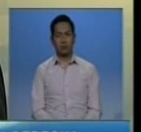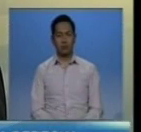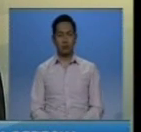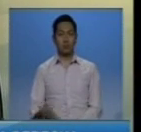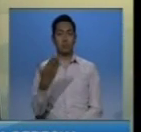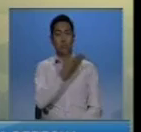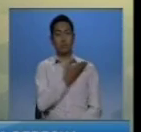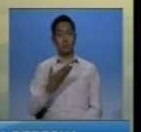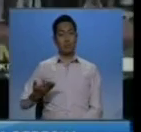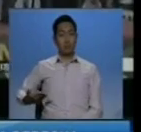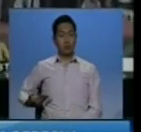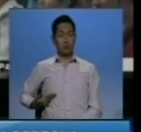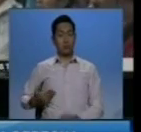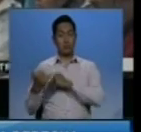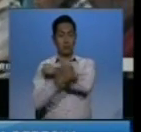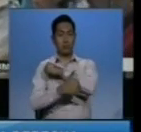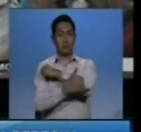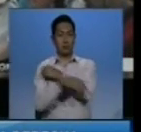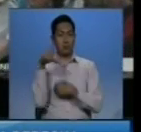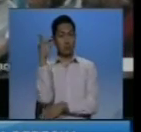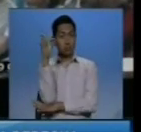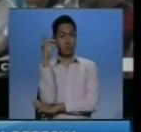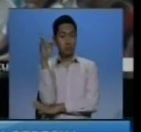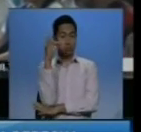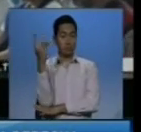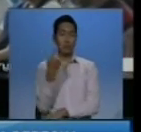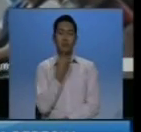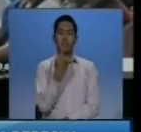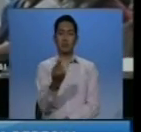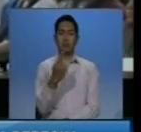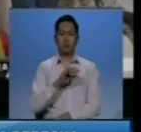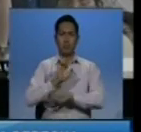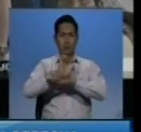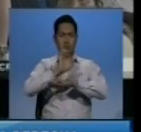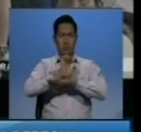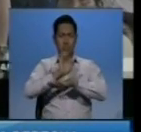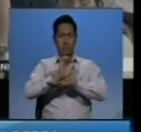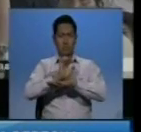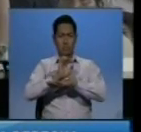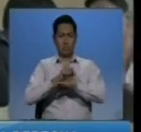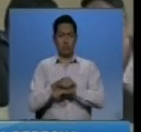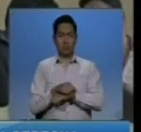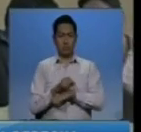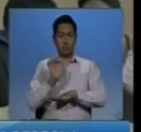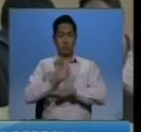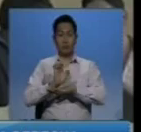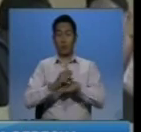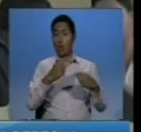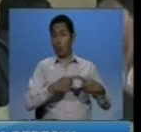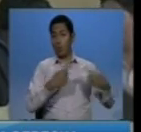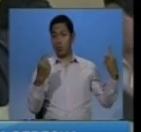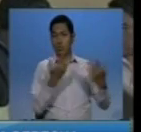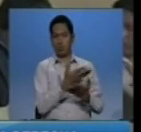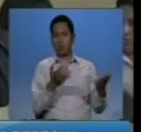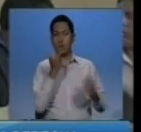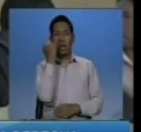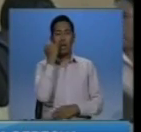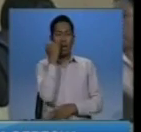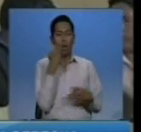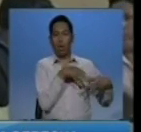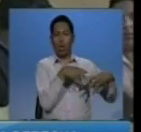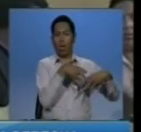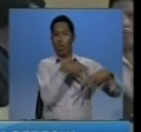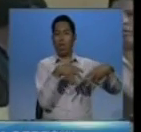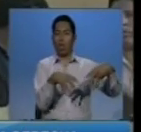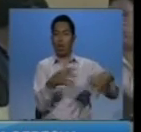El presidente de Bolivia, Evo Morales, afirmó que la derecha ecuatoriana está usando a los movimientos indígenas para manifestarse contra la gestión de su homólogo Rafael